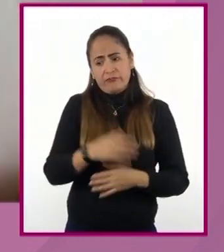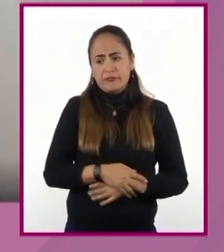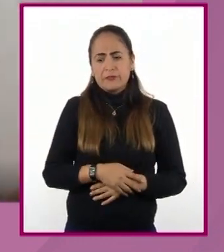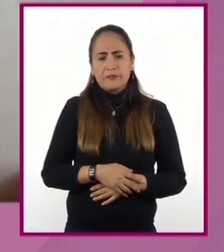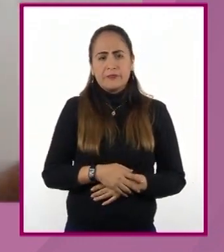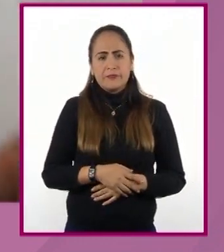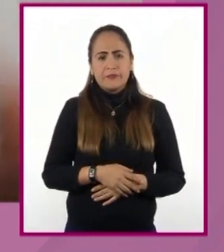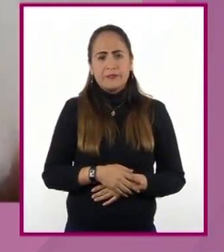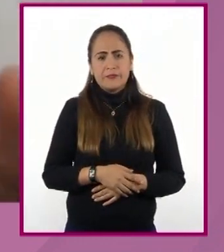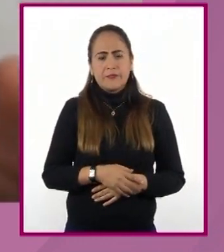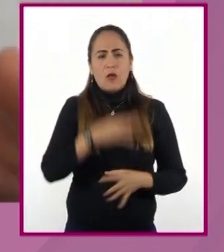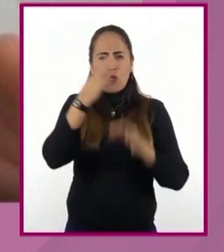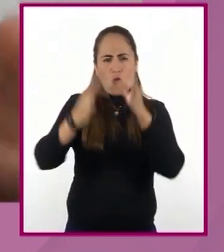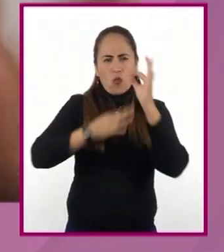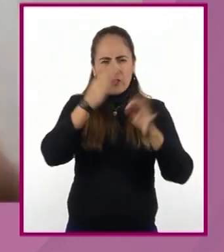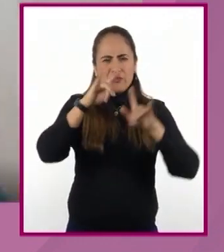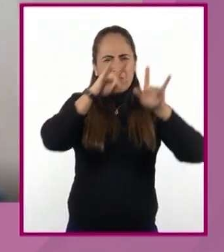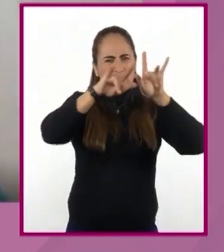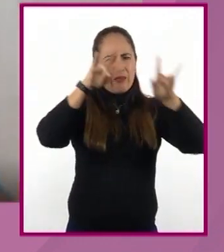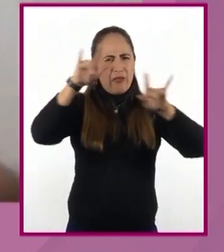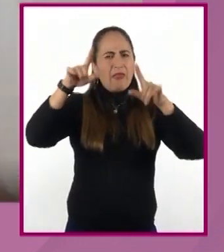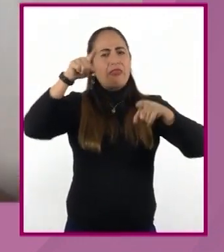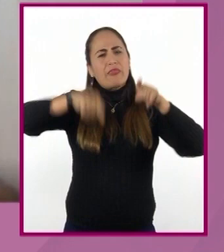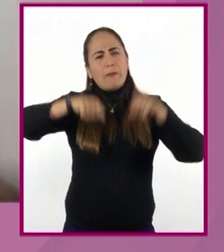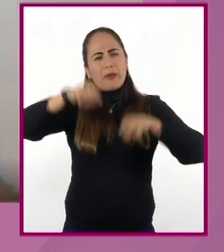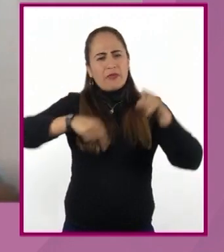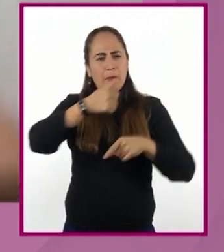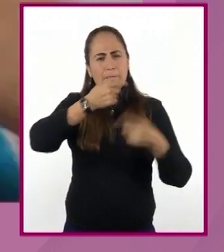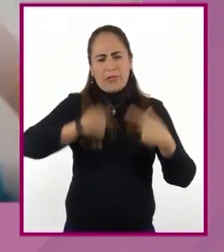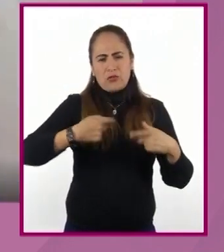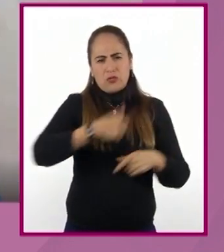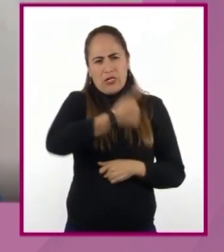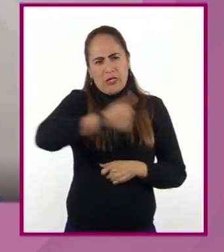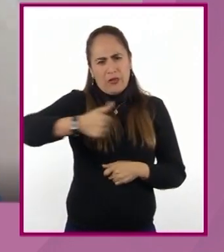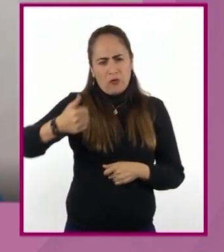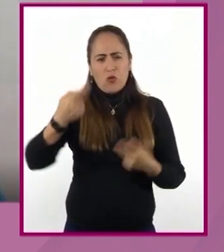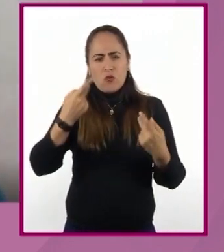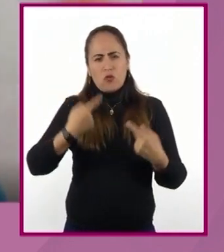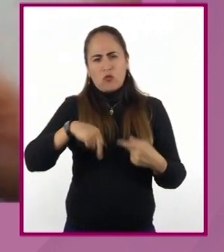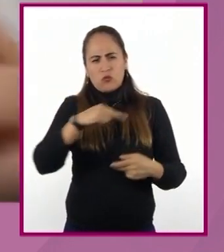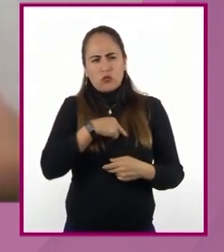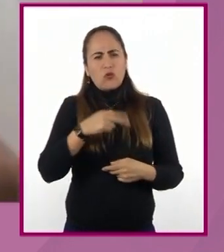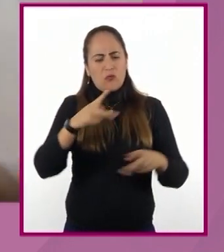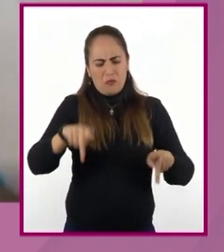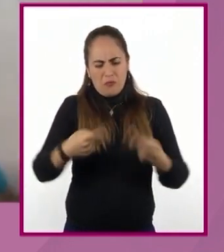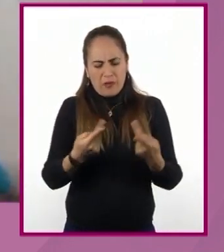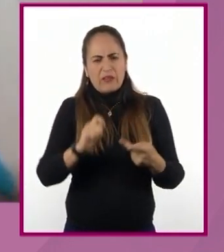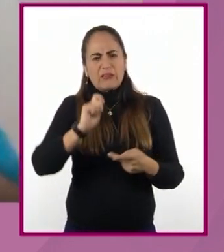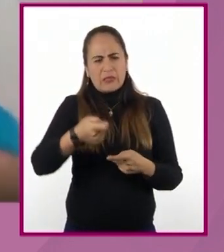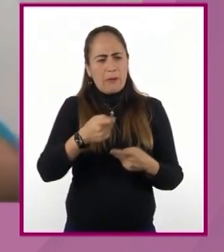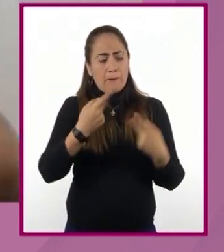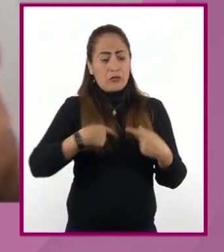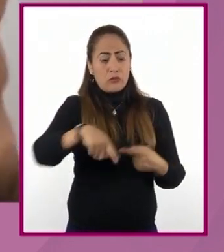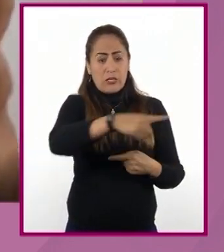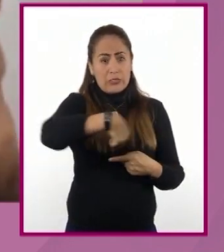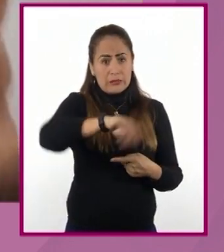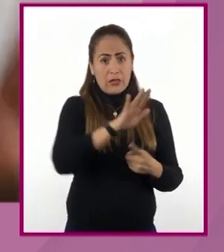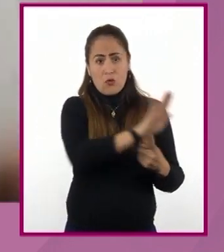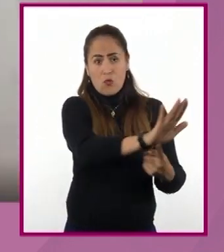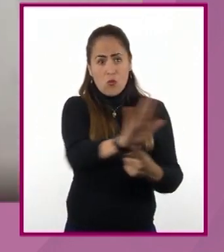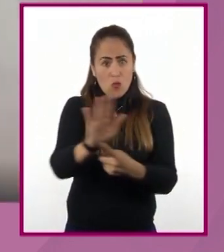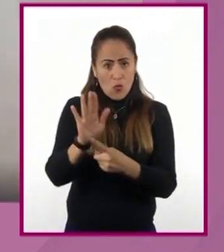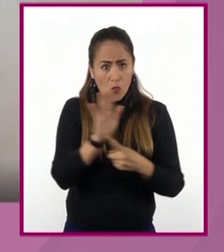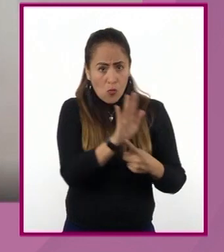La publicidad depende de la gente, o sea, porque nosotros vendemos a personas. Entonces, si